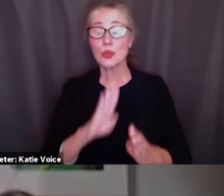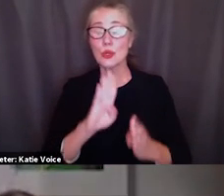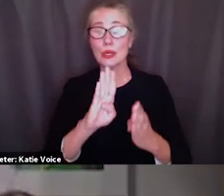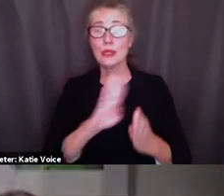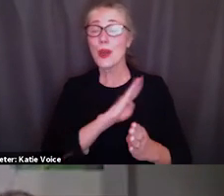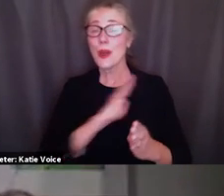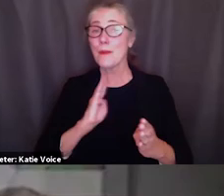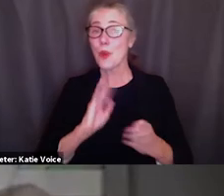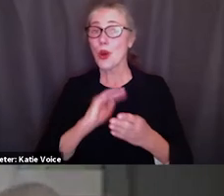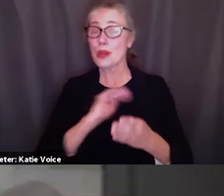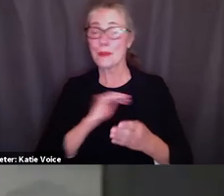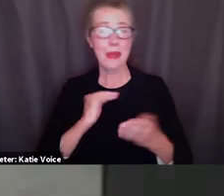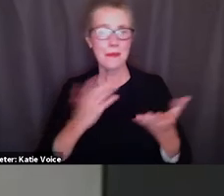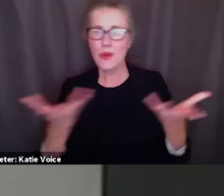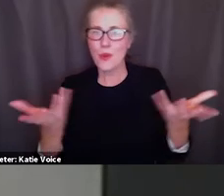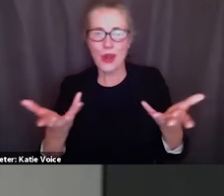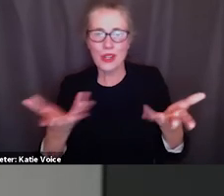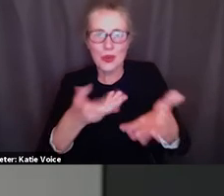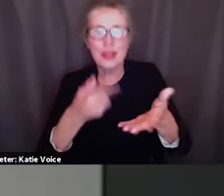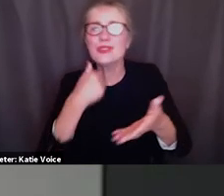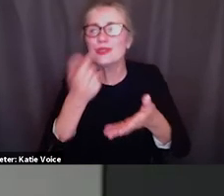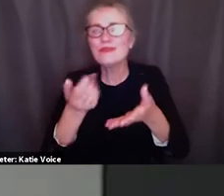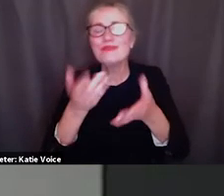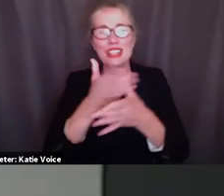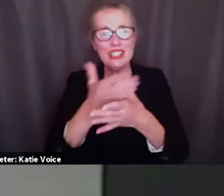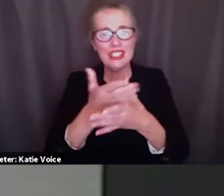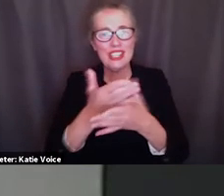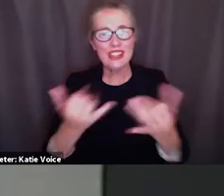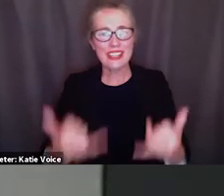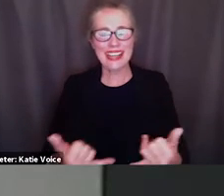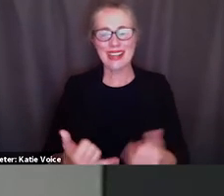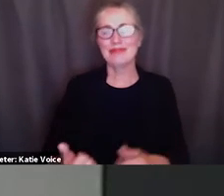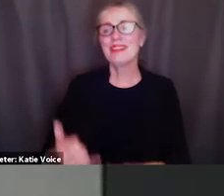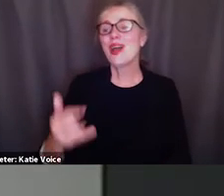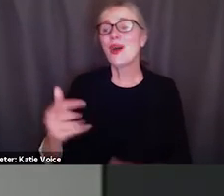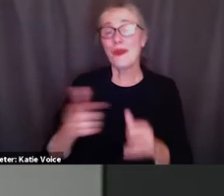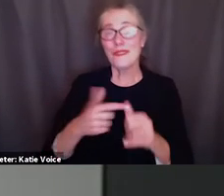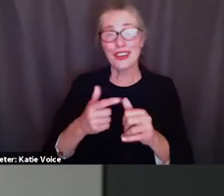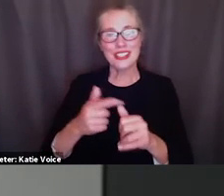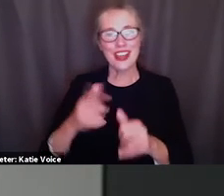con nosotros? Bueno, primero que nada, doctora Maldonado y yo